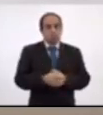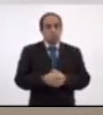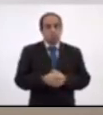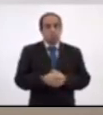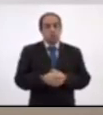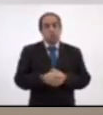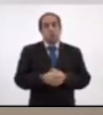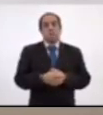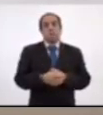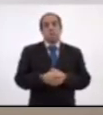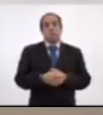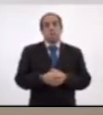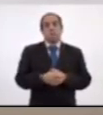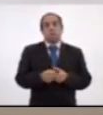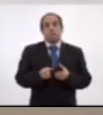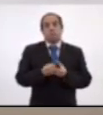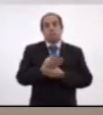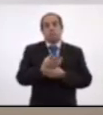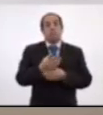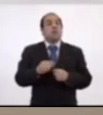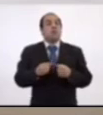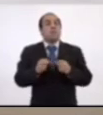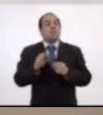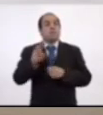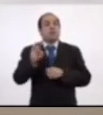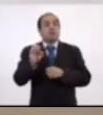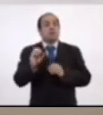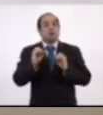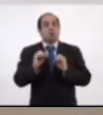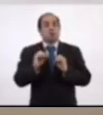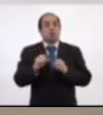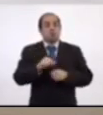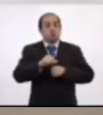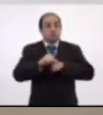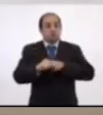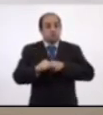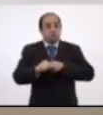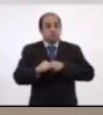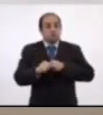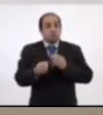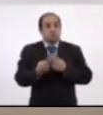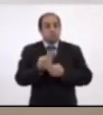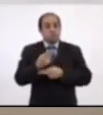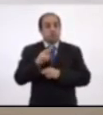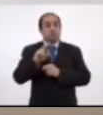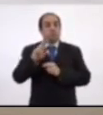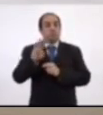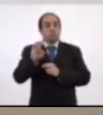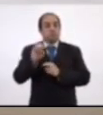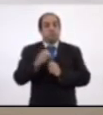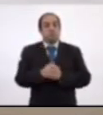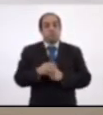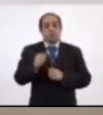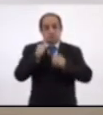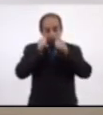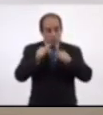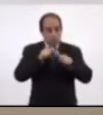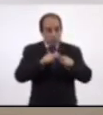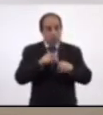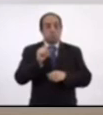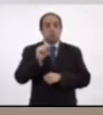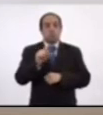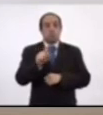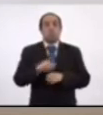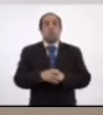o una cesárea, las seguimos haciendo, también ayudados por los hospitales privados, que pues una de las aportaciones